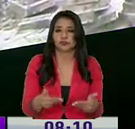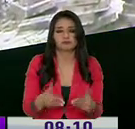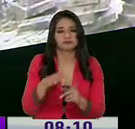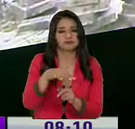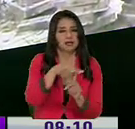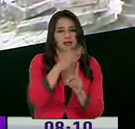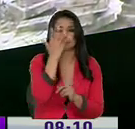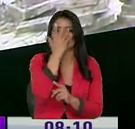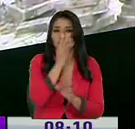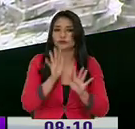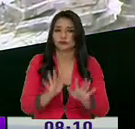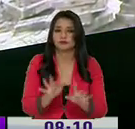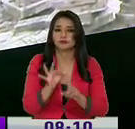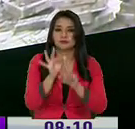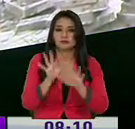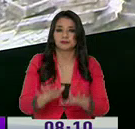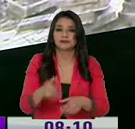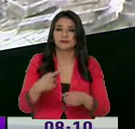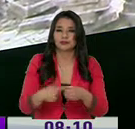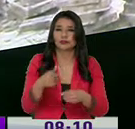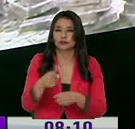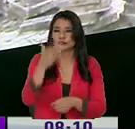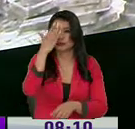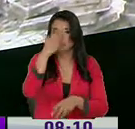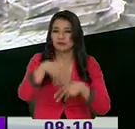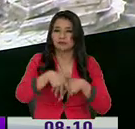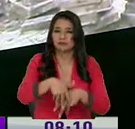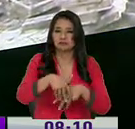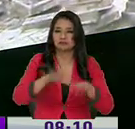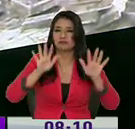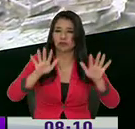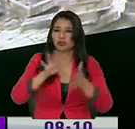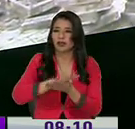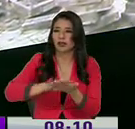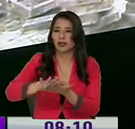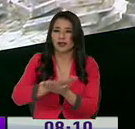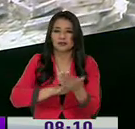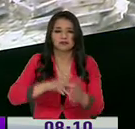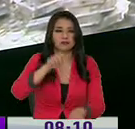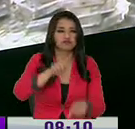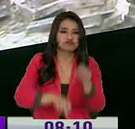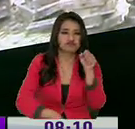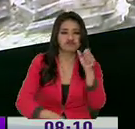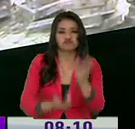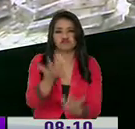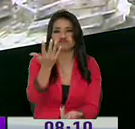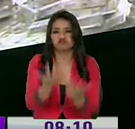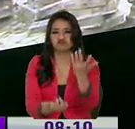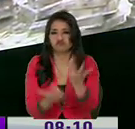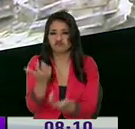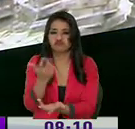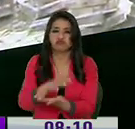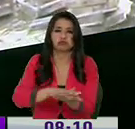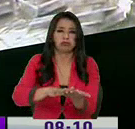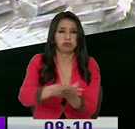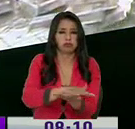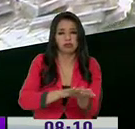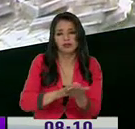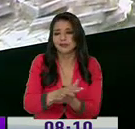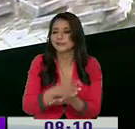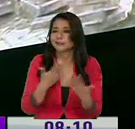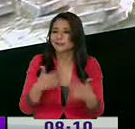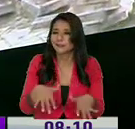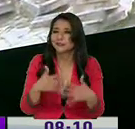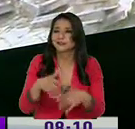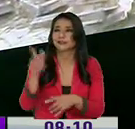tan emblemático. Sofía, que sufrió los embates de las protestas, ahí hubo mucha violencia de lado y lado y también destrucción del